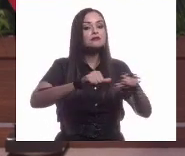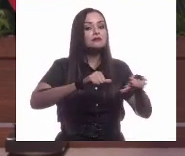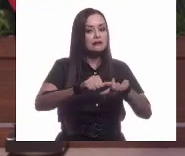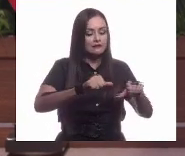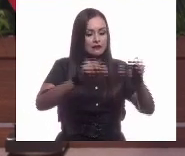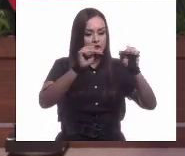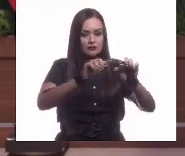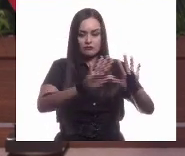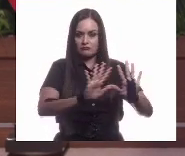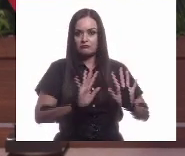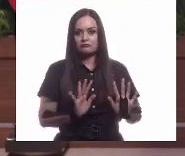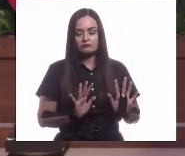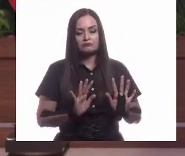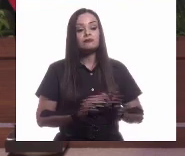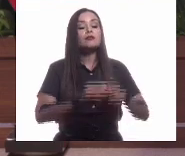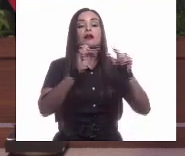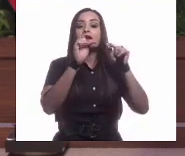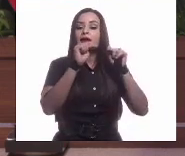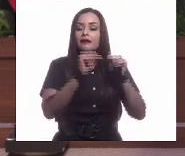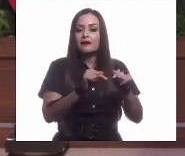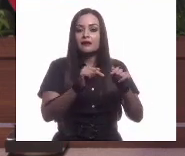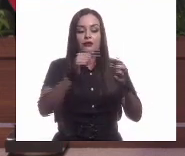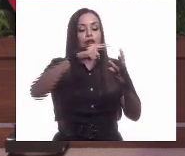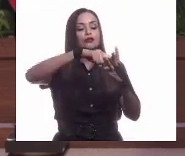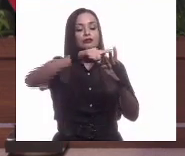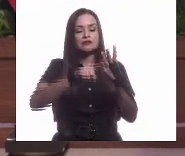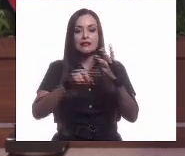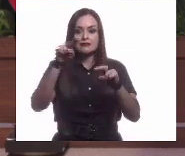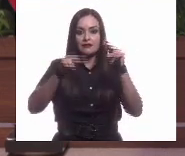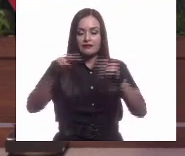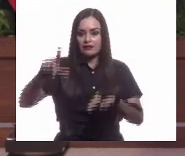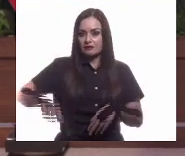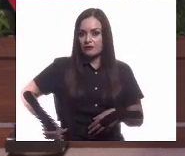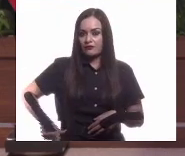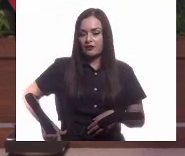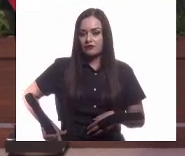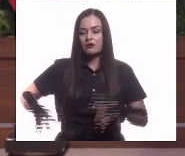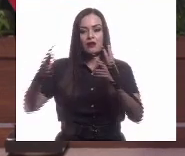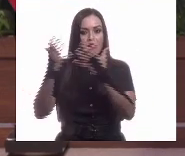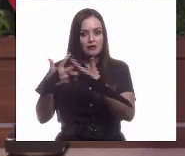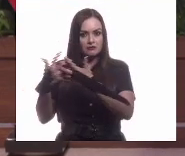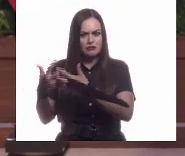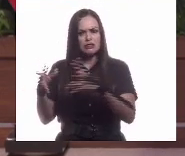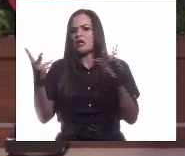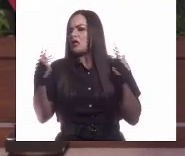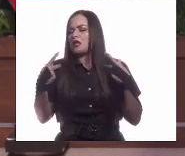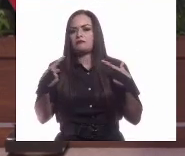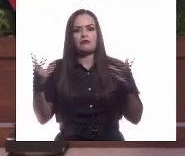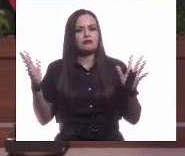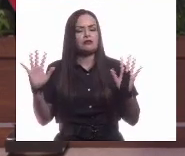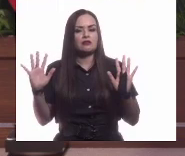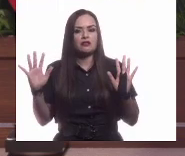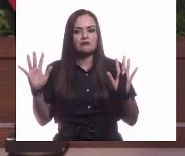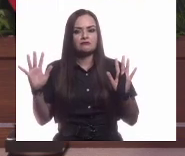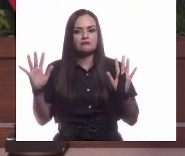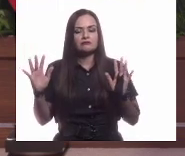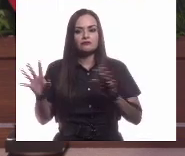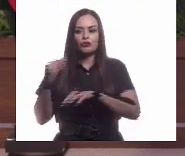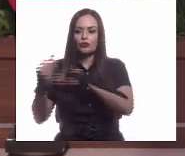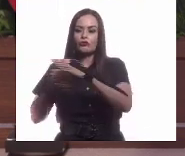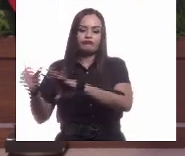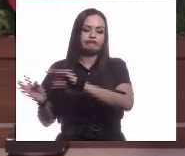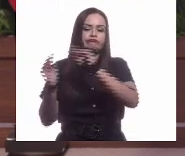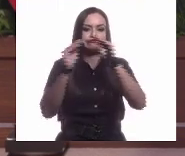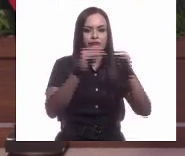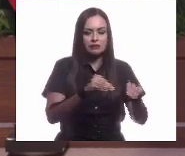materia. Participarán los 3 niveles de gobierno, el sector privado y la sociedad civil. Contaremos así con un foro